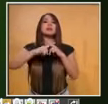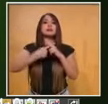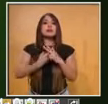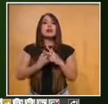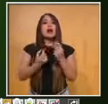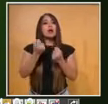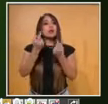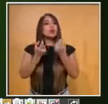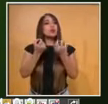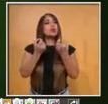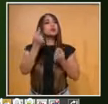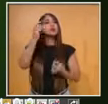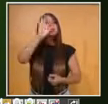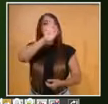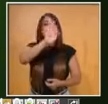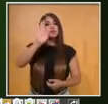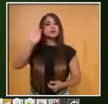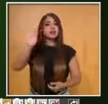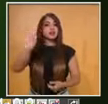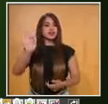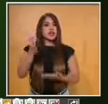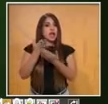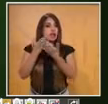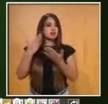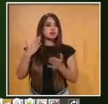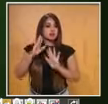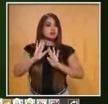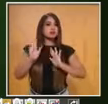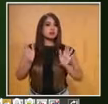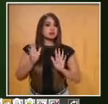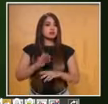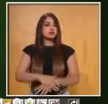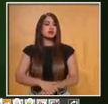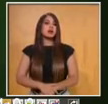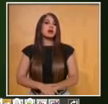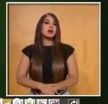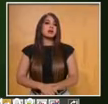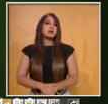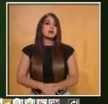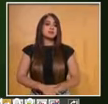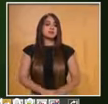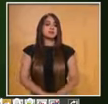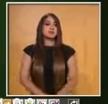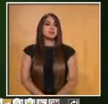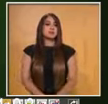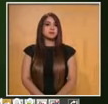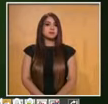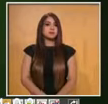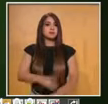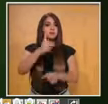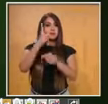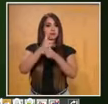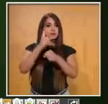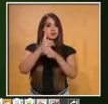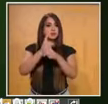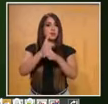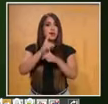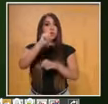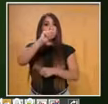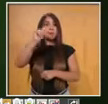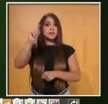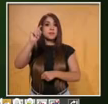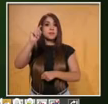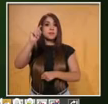fechas que vimos en la línea pasada, en algunos de los acontecimientos importantes. El primero de ellos era que en